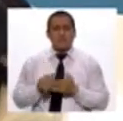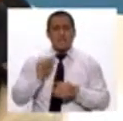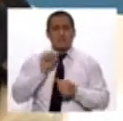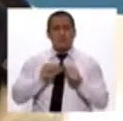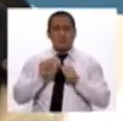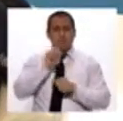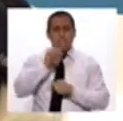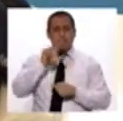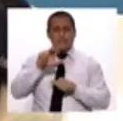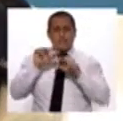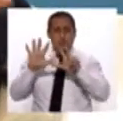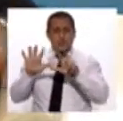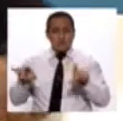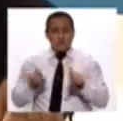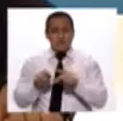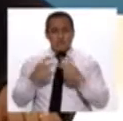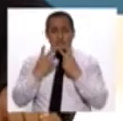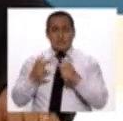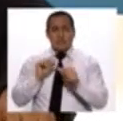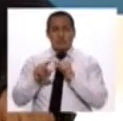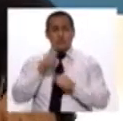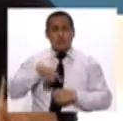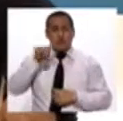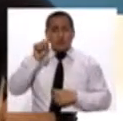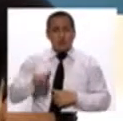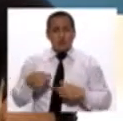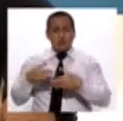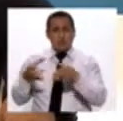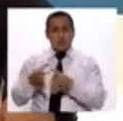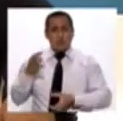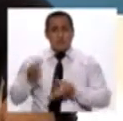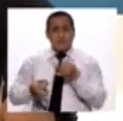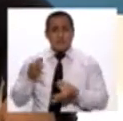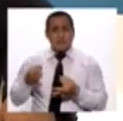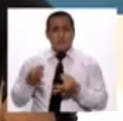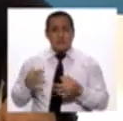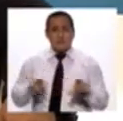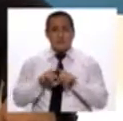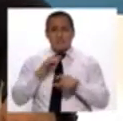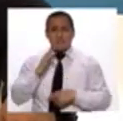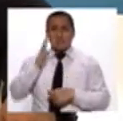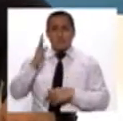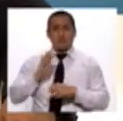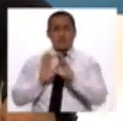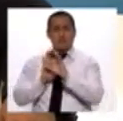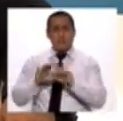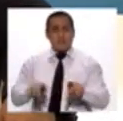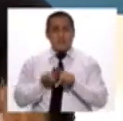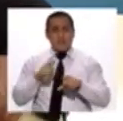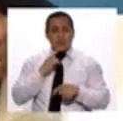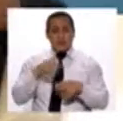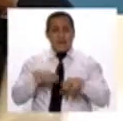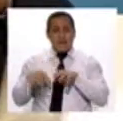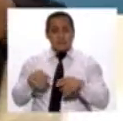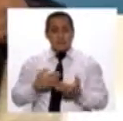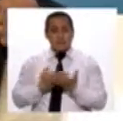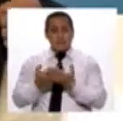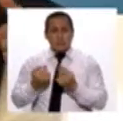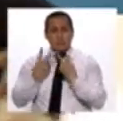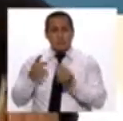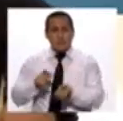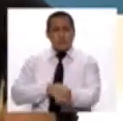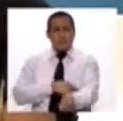138, segunda parte, está ubicado en el primer artículo del capítulo del Poder Judicial. O sea, el mandato del constituyente está dado al Poder Judicial, recogiendo